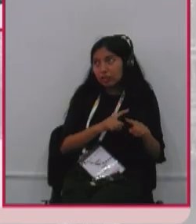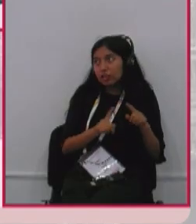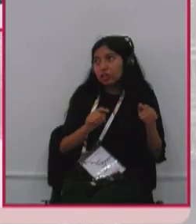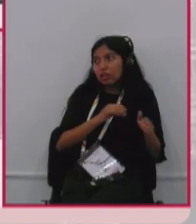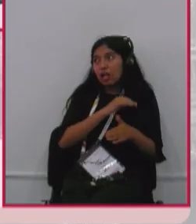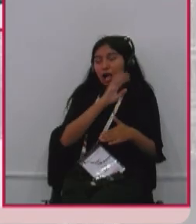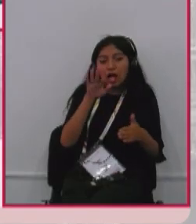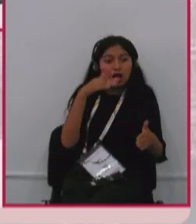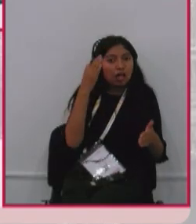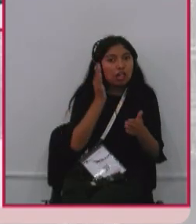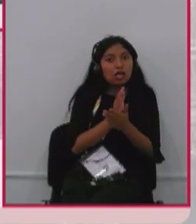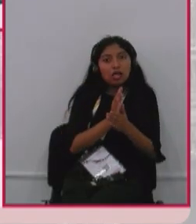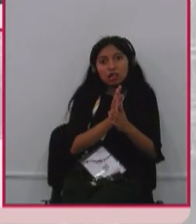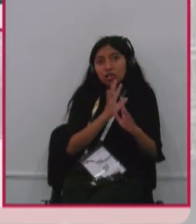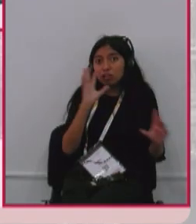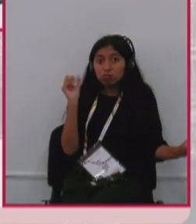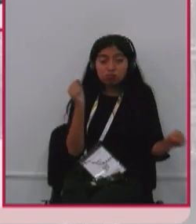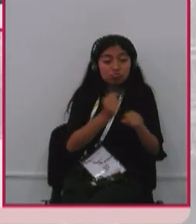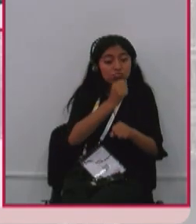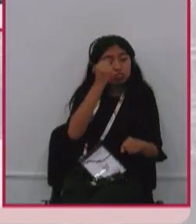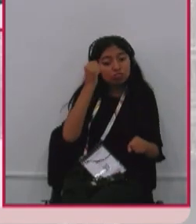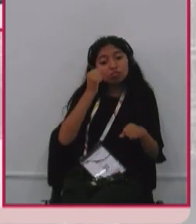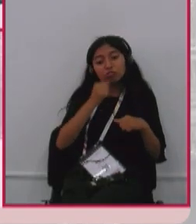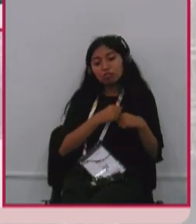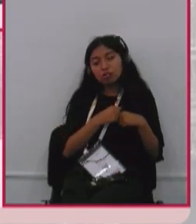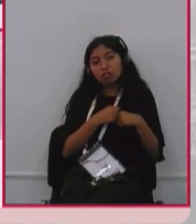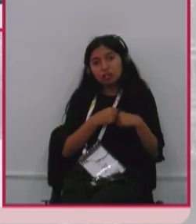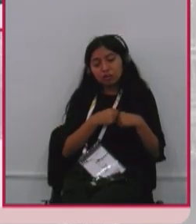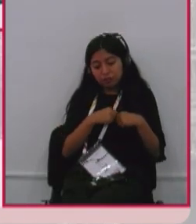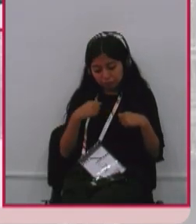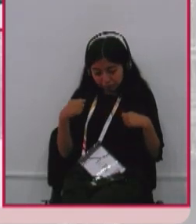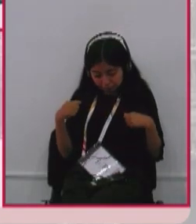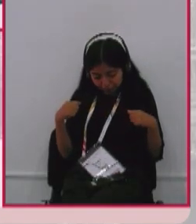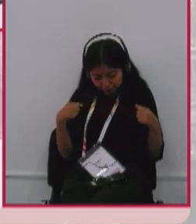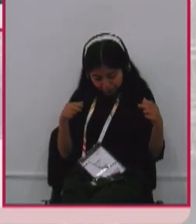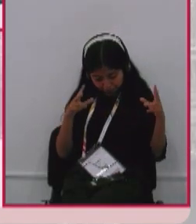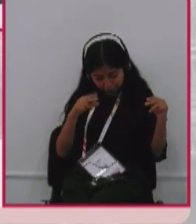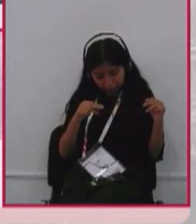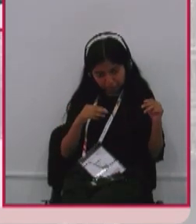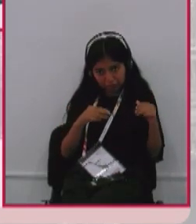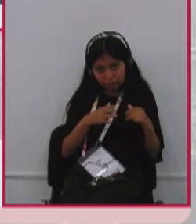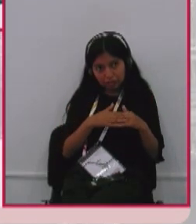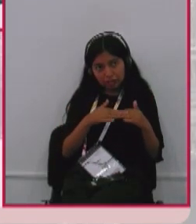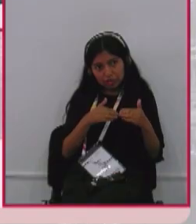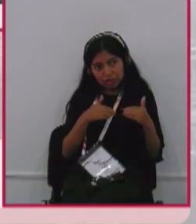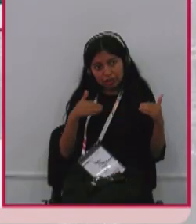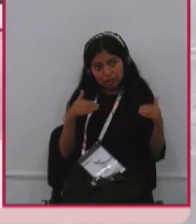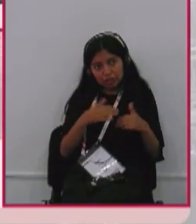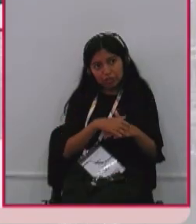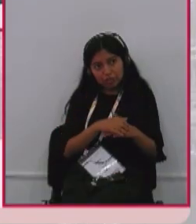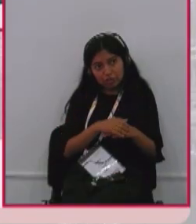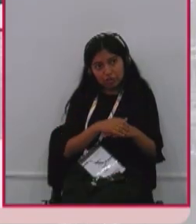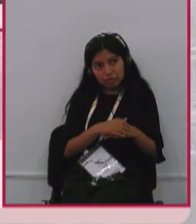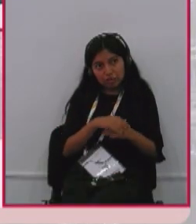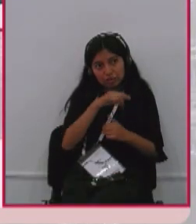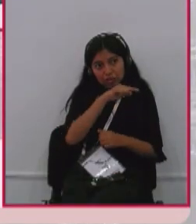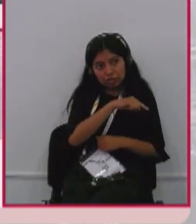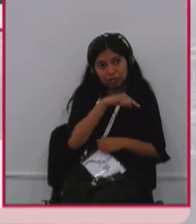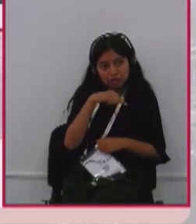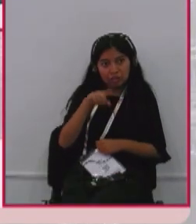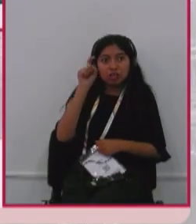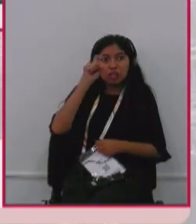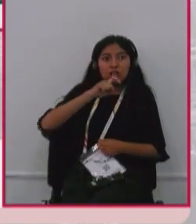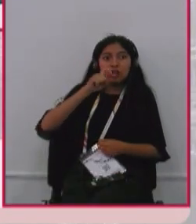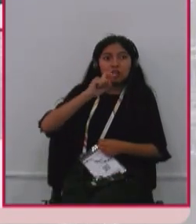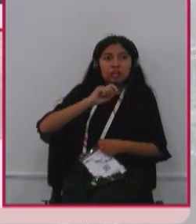tenían era que no lograban con celdas convencionales un concentrado final y no había espacio para celdas convencionales. Ellos necesitaban hacer